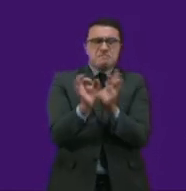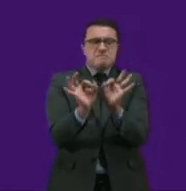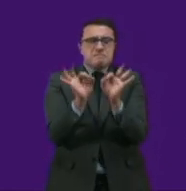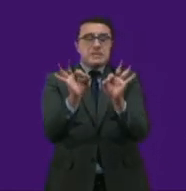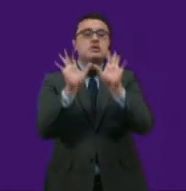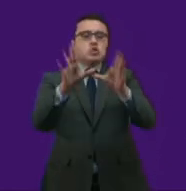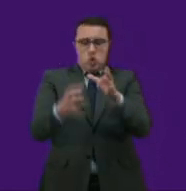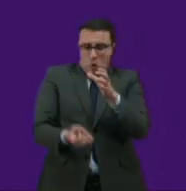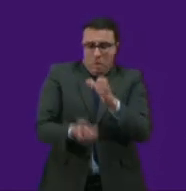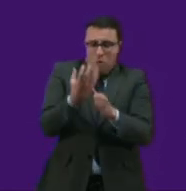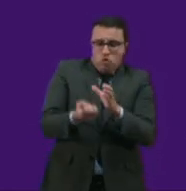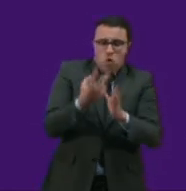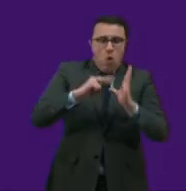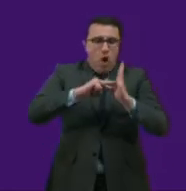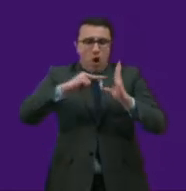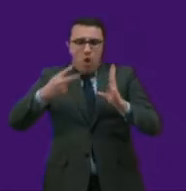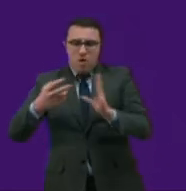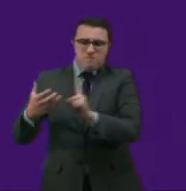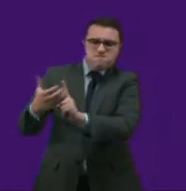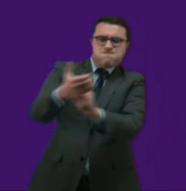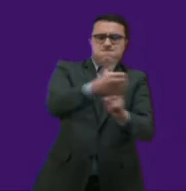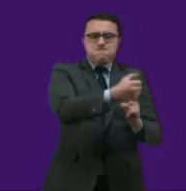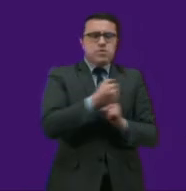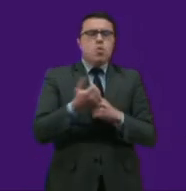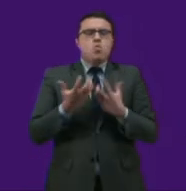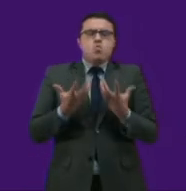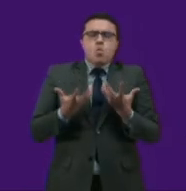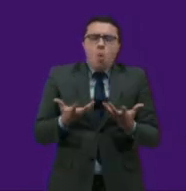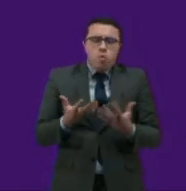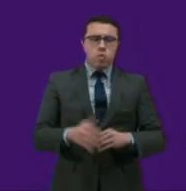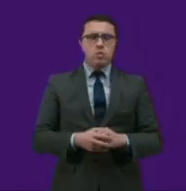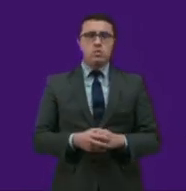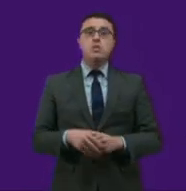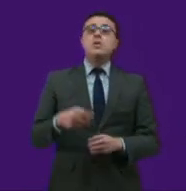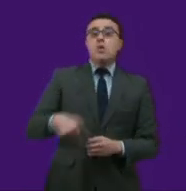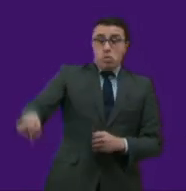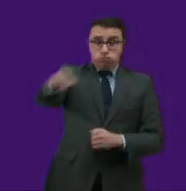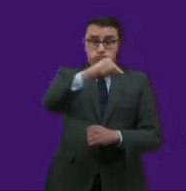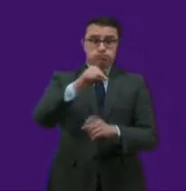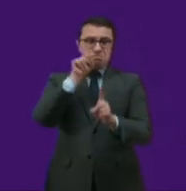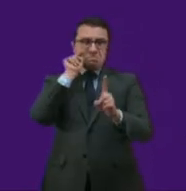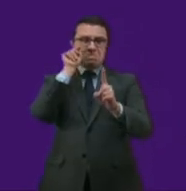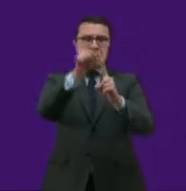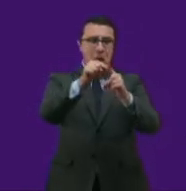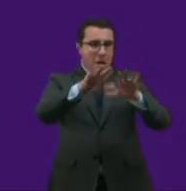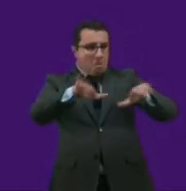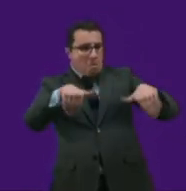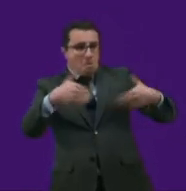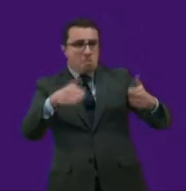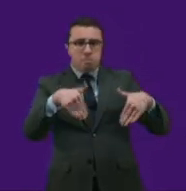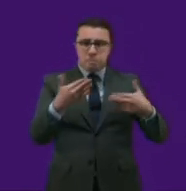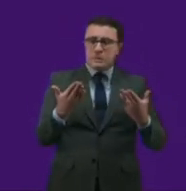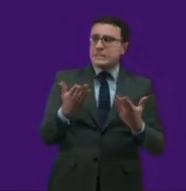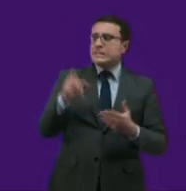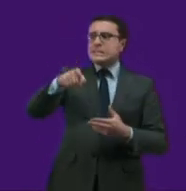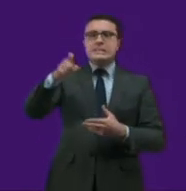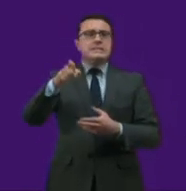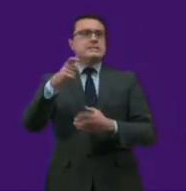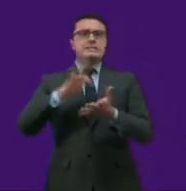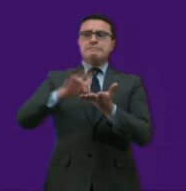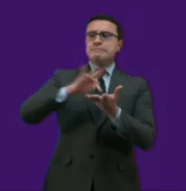tecnología? ¿Qué han hecho para poder llenar ese hueco que necesitan cuando las compañías están creciendo tan